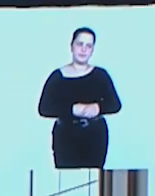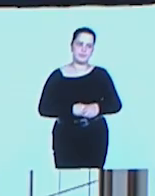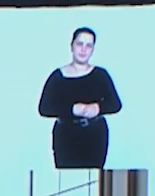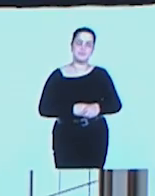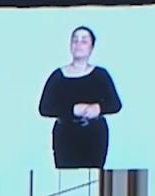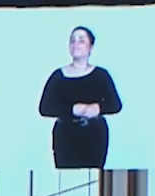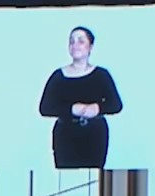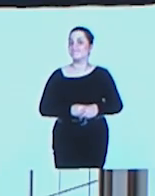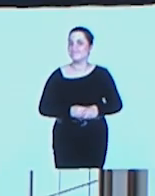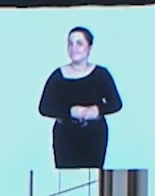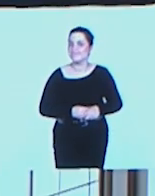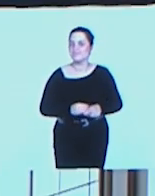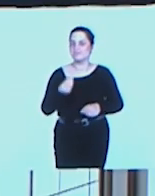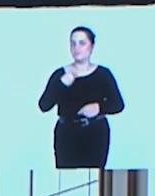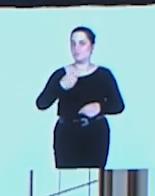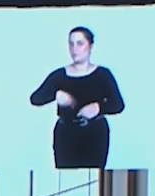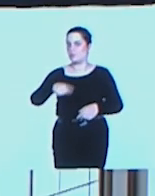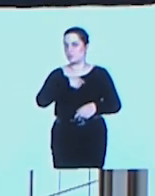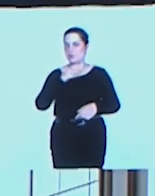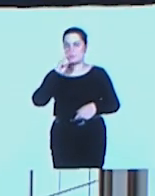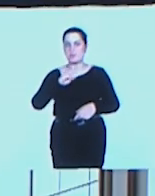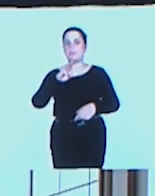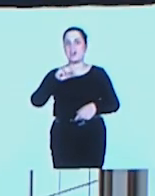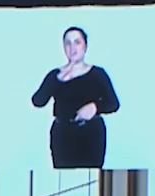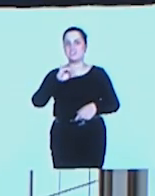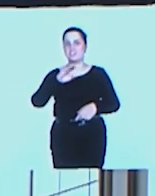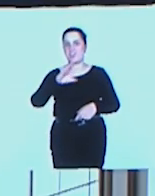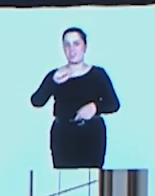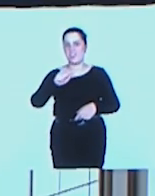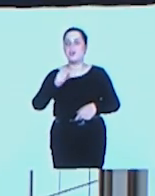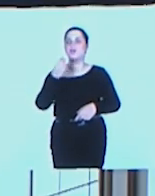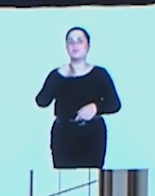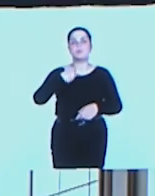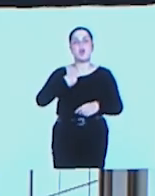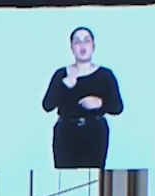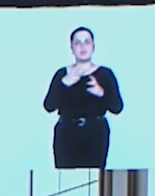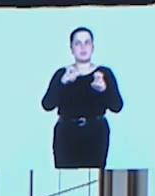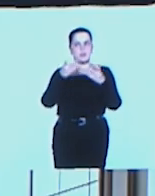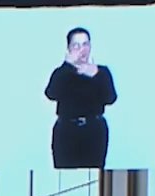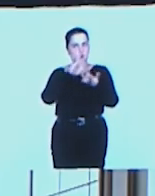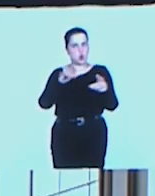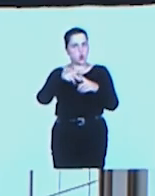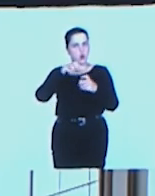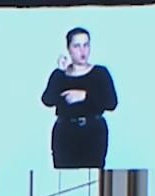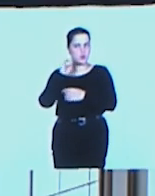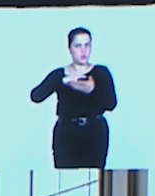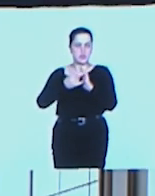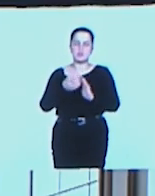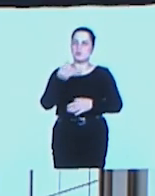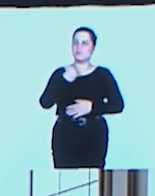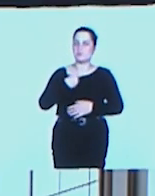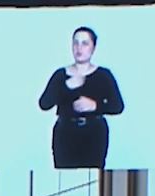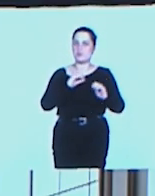para para que veáis eh eh Patricia tomó conciencia del alcance del proyecto a pesar de que se lo habíamos dicho muchas veces cuando empezó